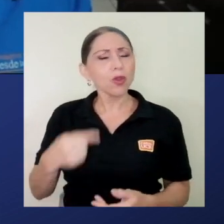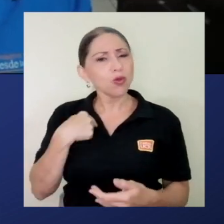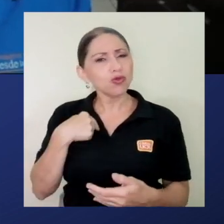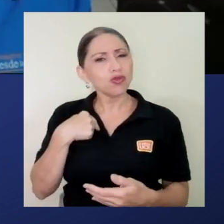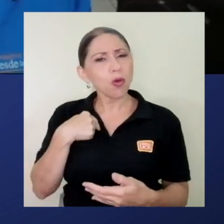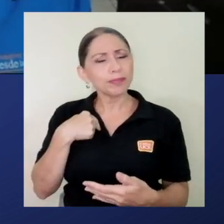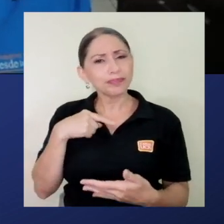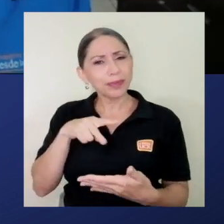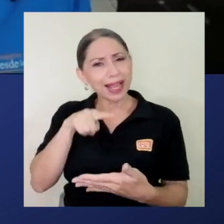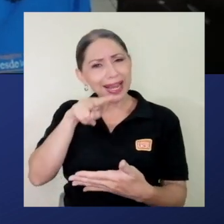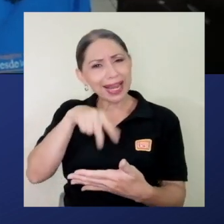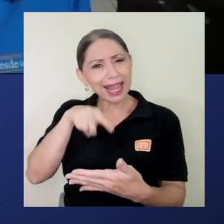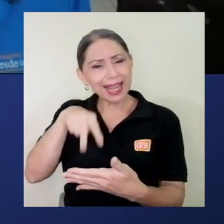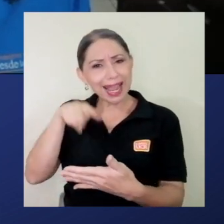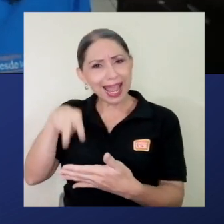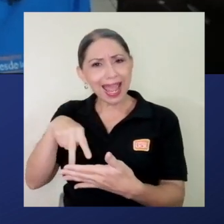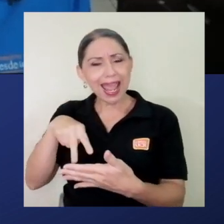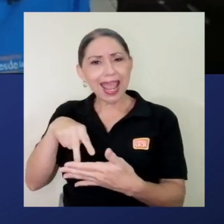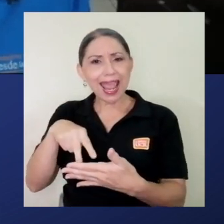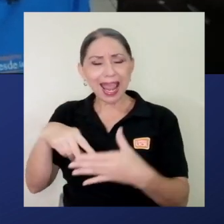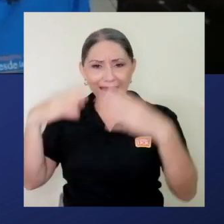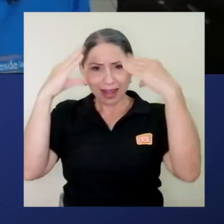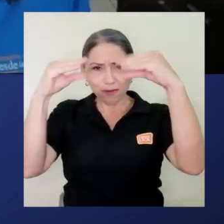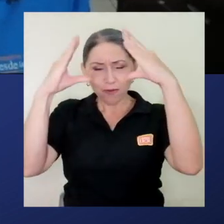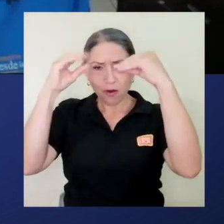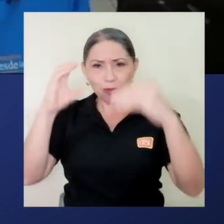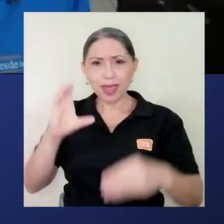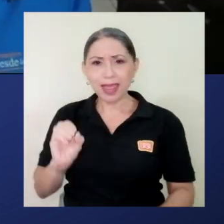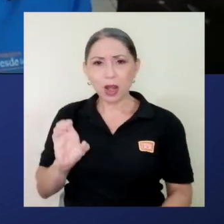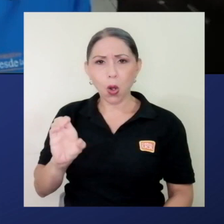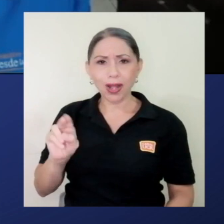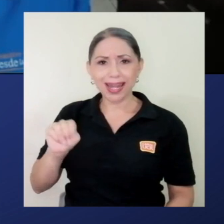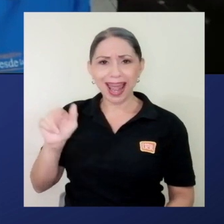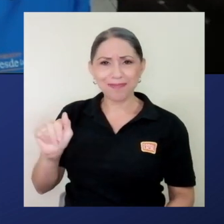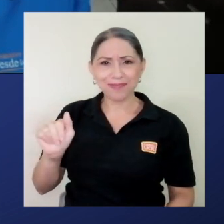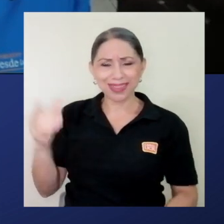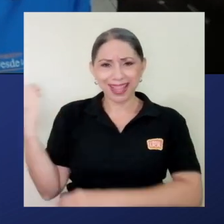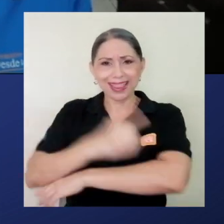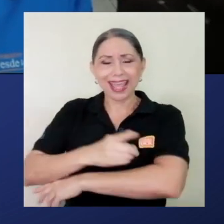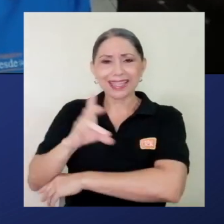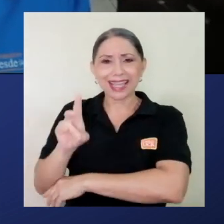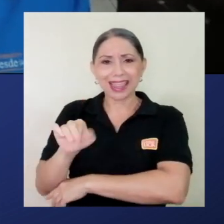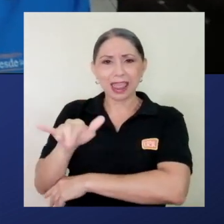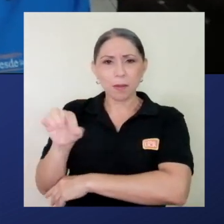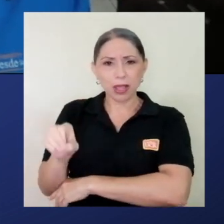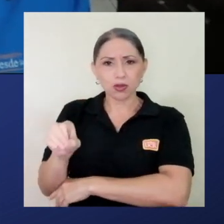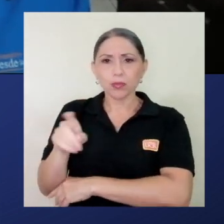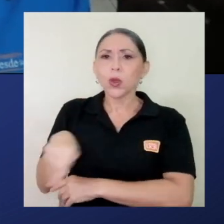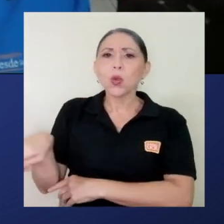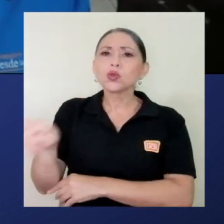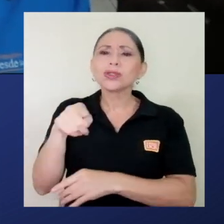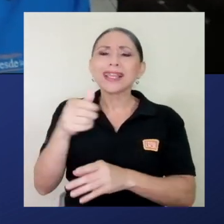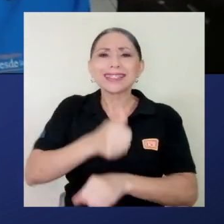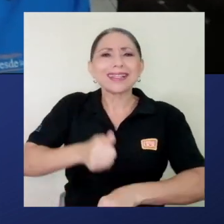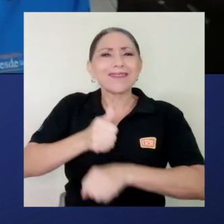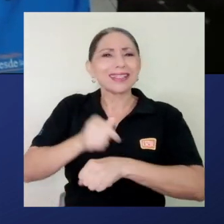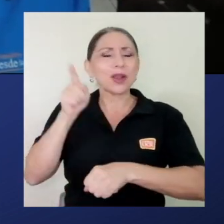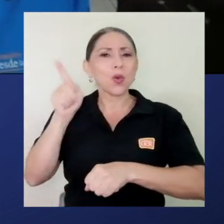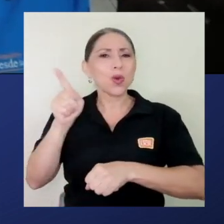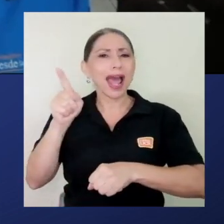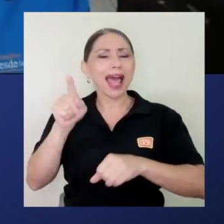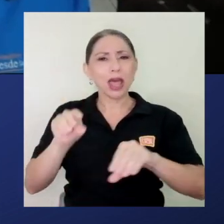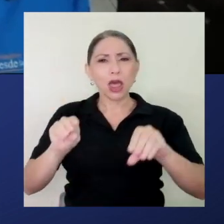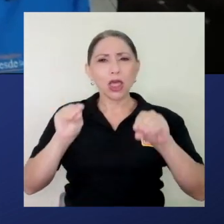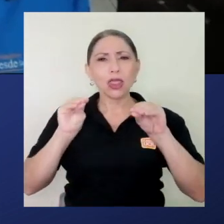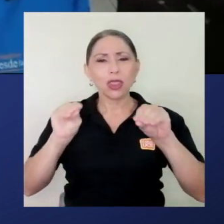Leía yo el informe del OPNA del 7 de mayo. Ustedes le llaman, o más bien definen una doctrina de shock,